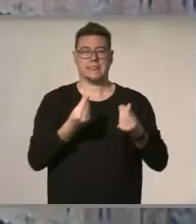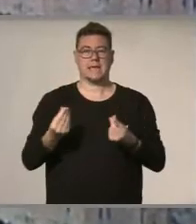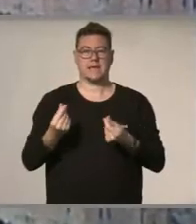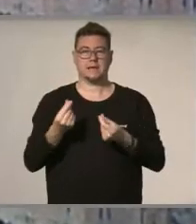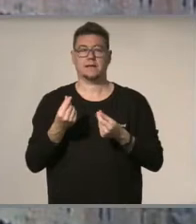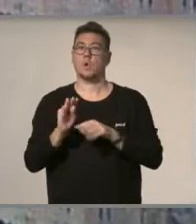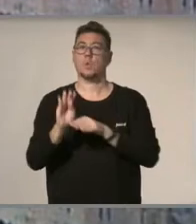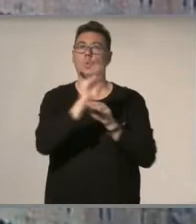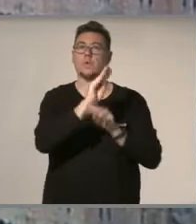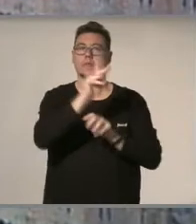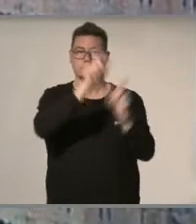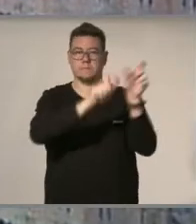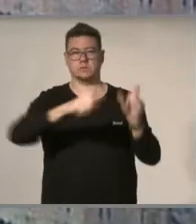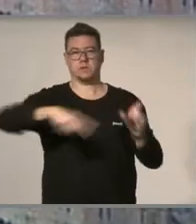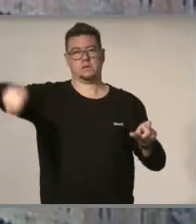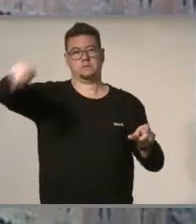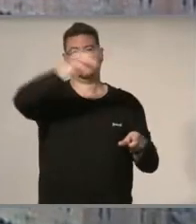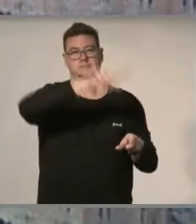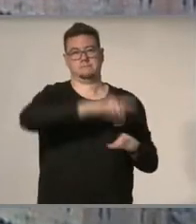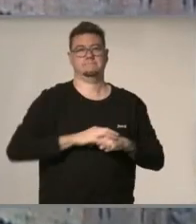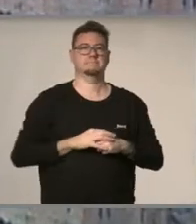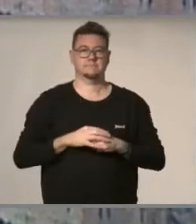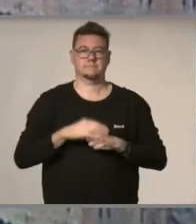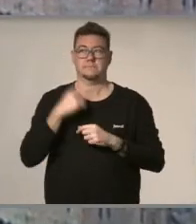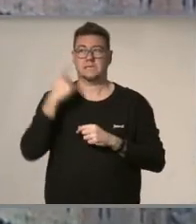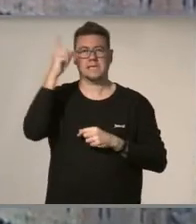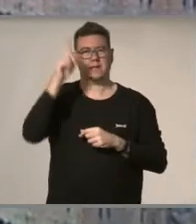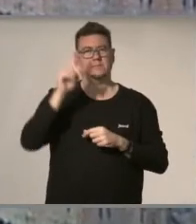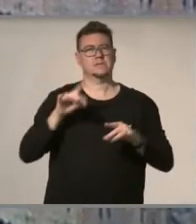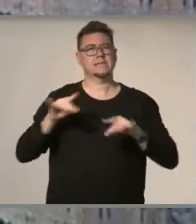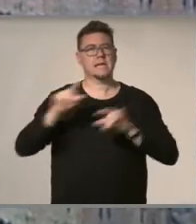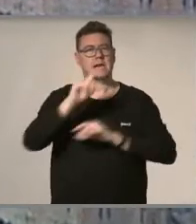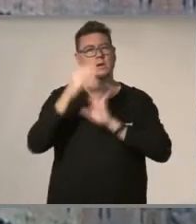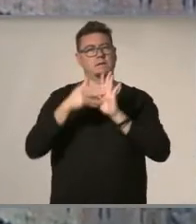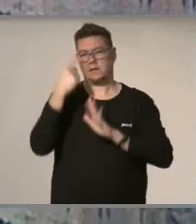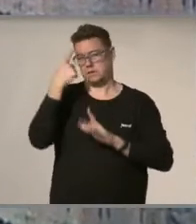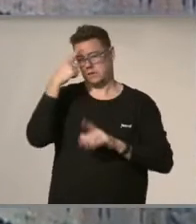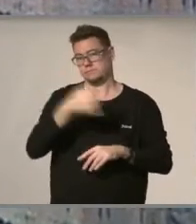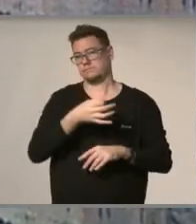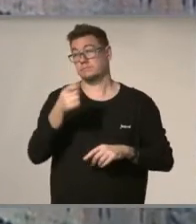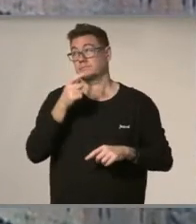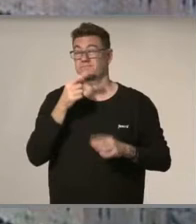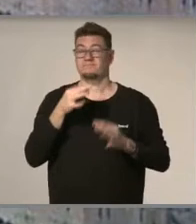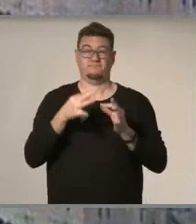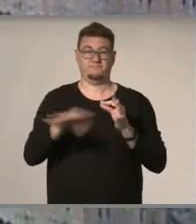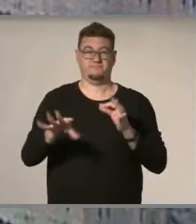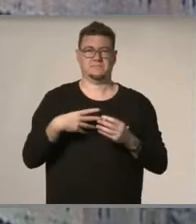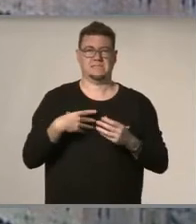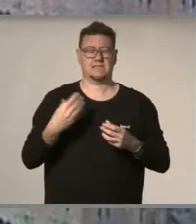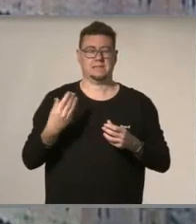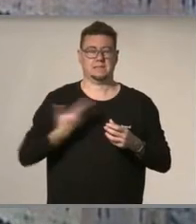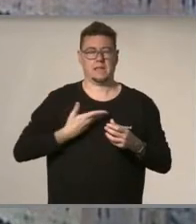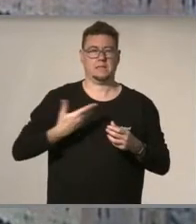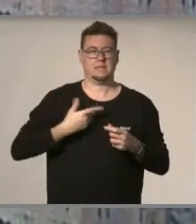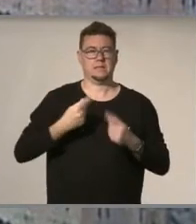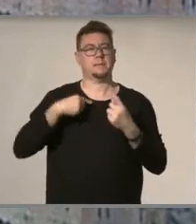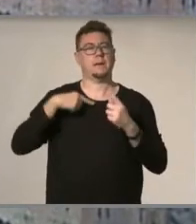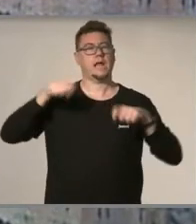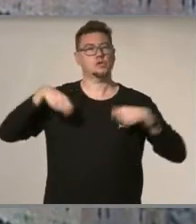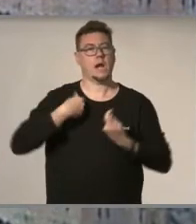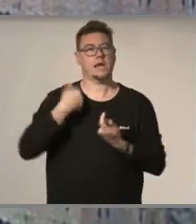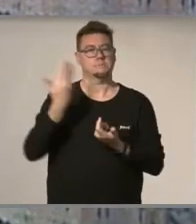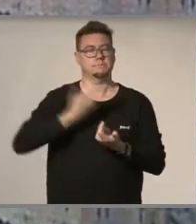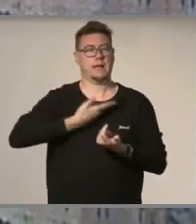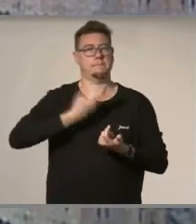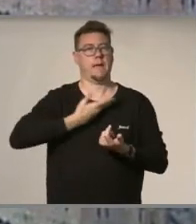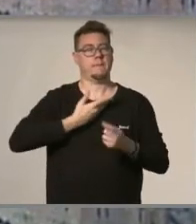cuidar a los ciudadanos. Lo sabemos bien en esta tierra que desgraciadamente ha sido tan golpeada por catástrofes naturales en los